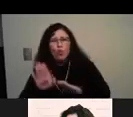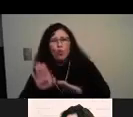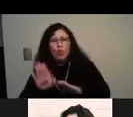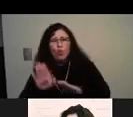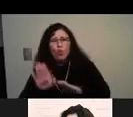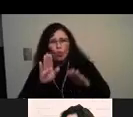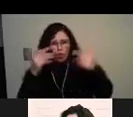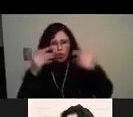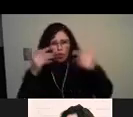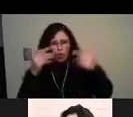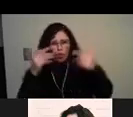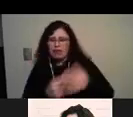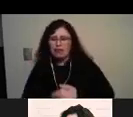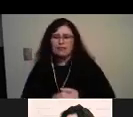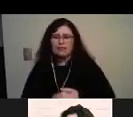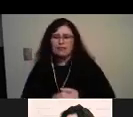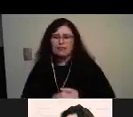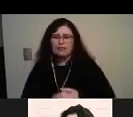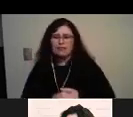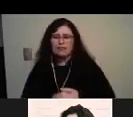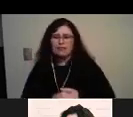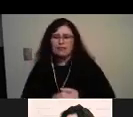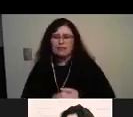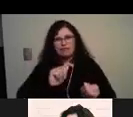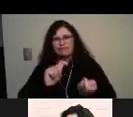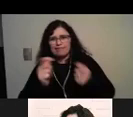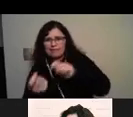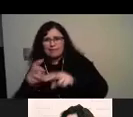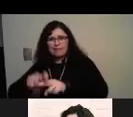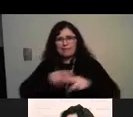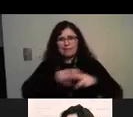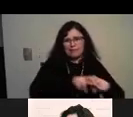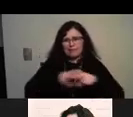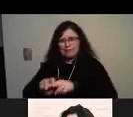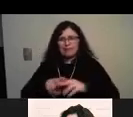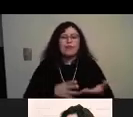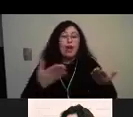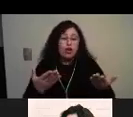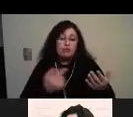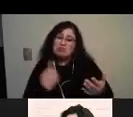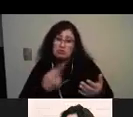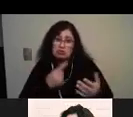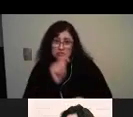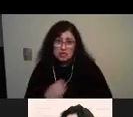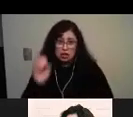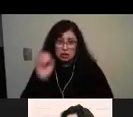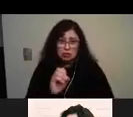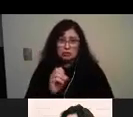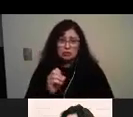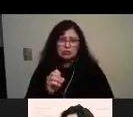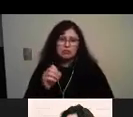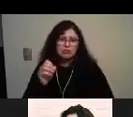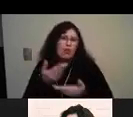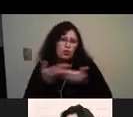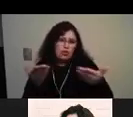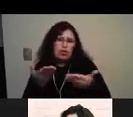de realizar movilizaciones y transferencias de pacientes, ¿ya? Pero en este caso, en el caso nuestro, probablemente en los internados a ustedes también